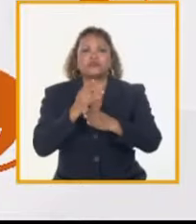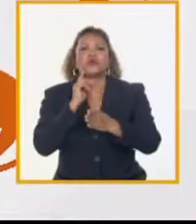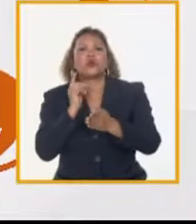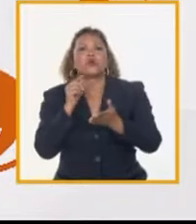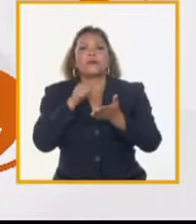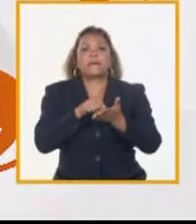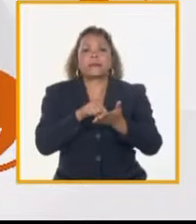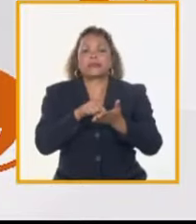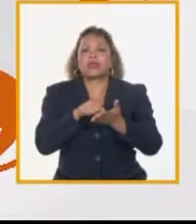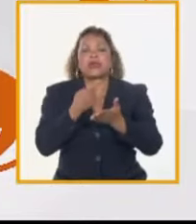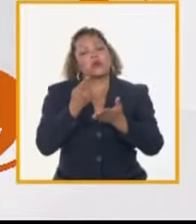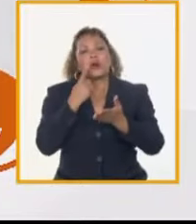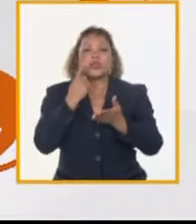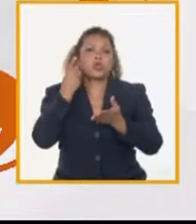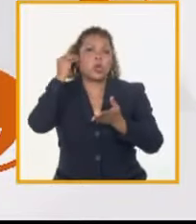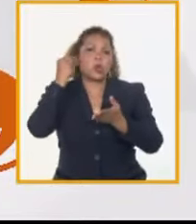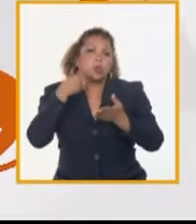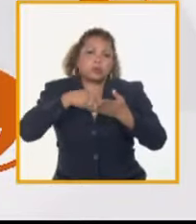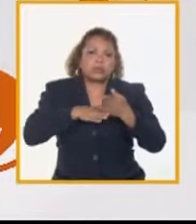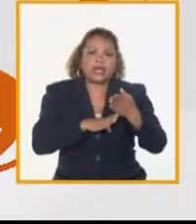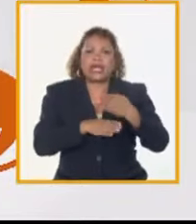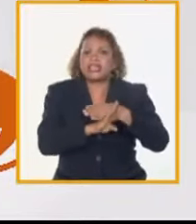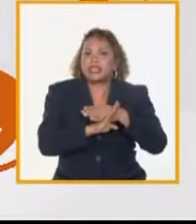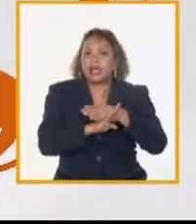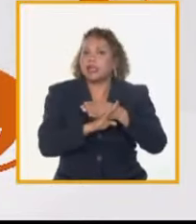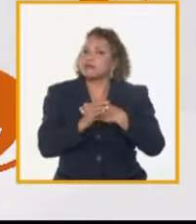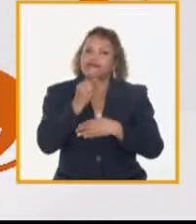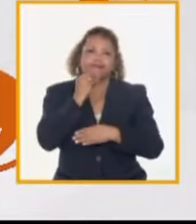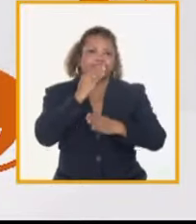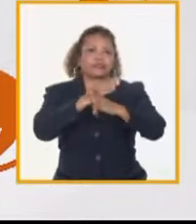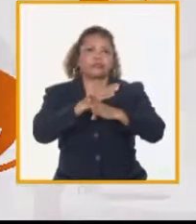pero no, cuando intento entrar a la aplicación no me deja.